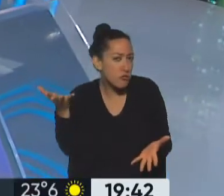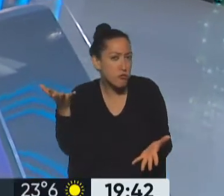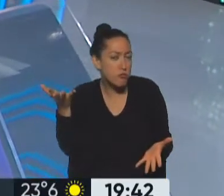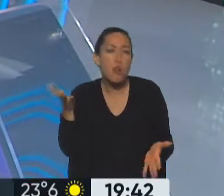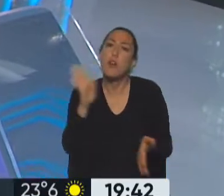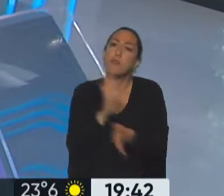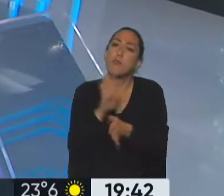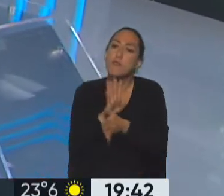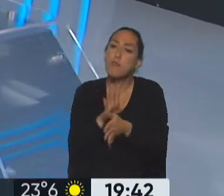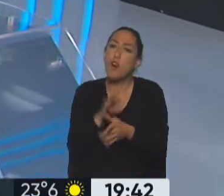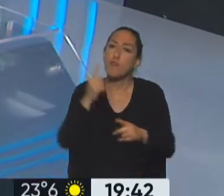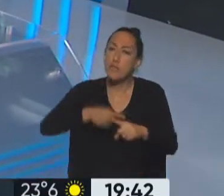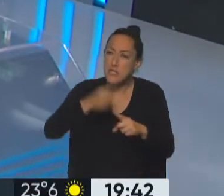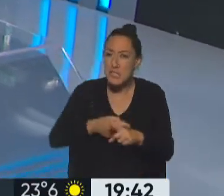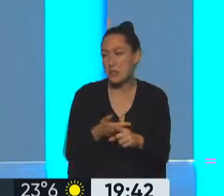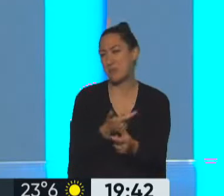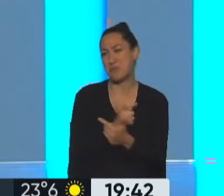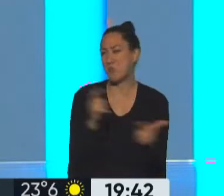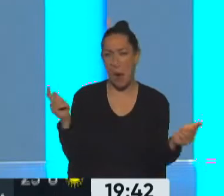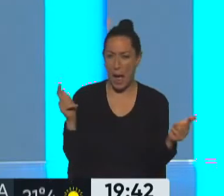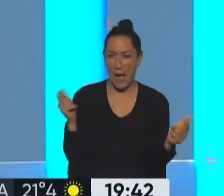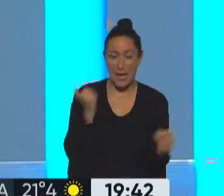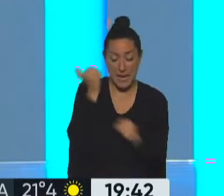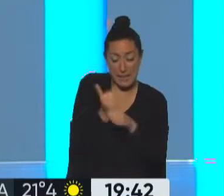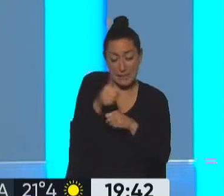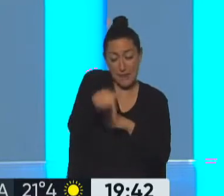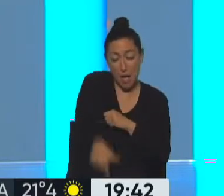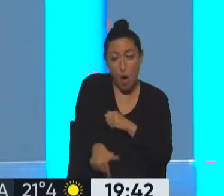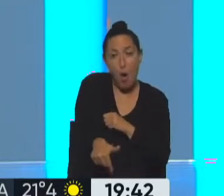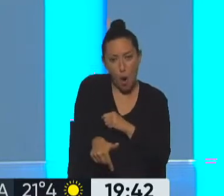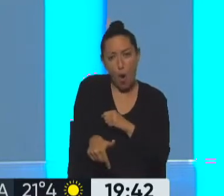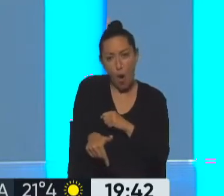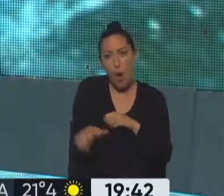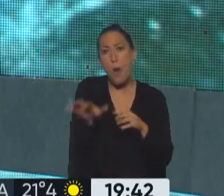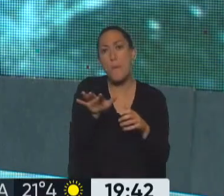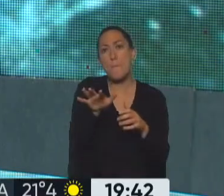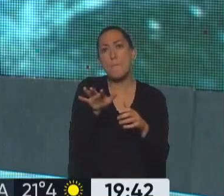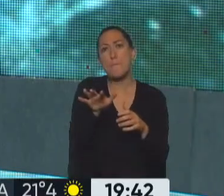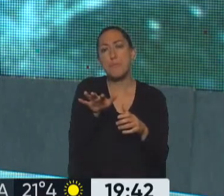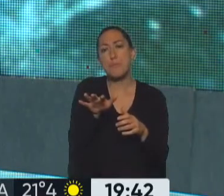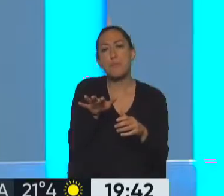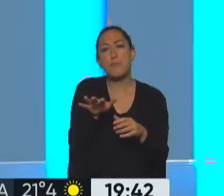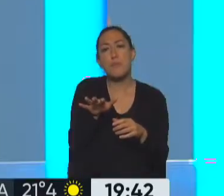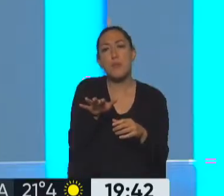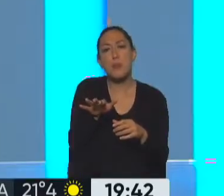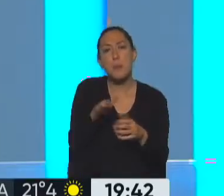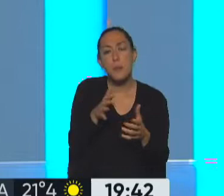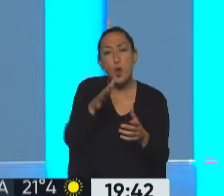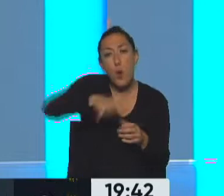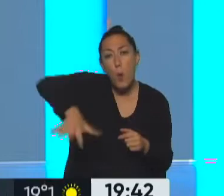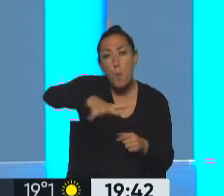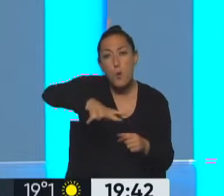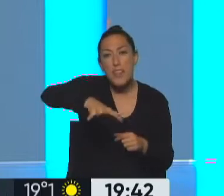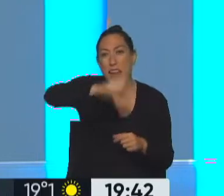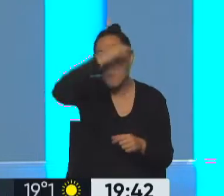en este momento también se está construyendo alrededor de las comunidades